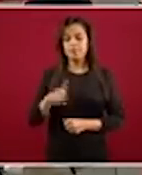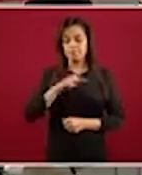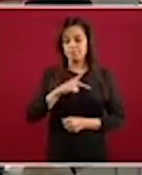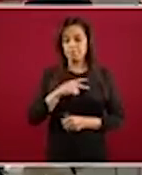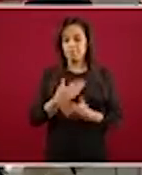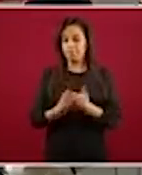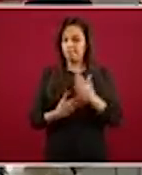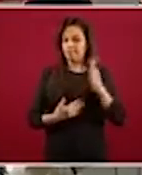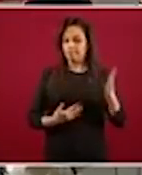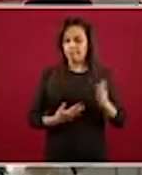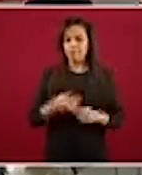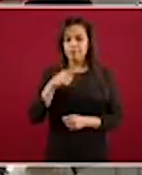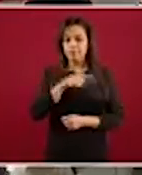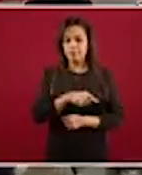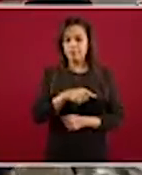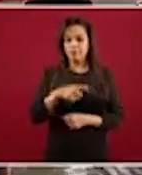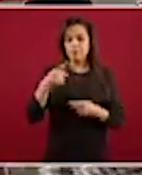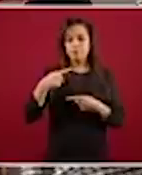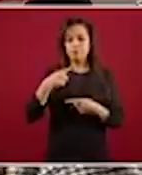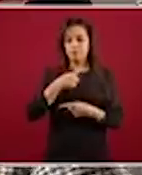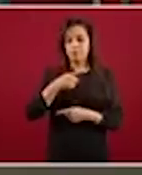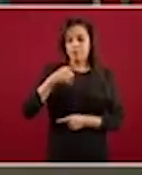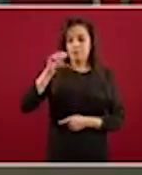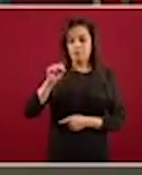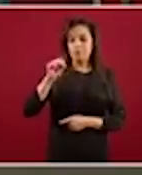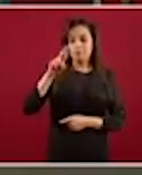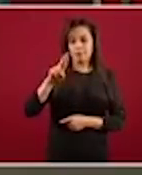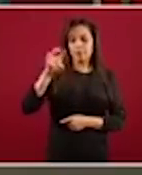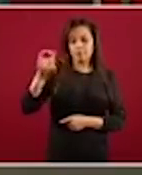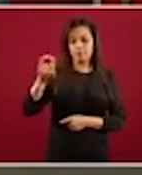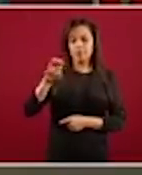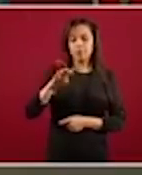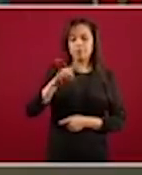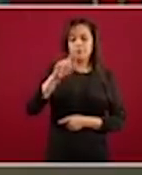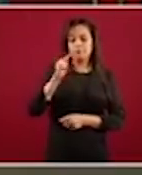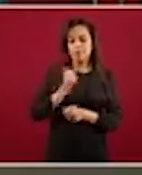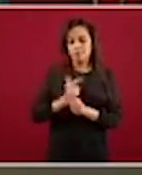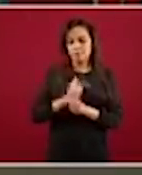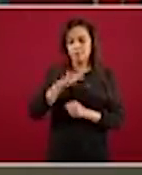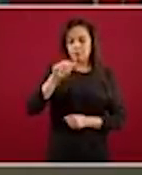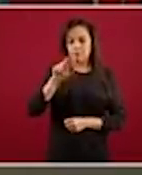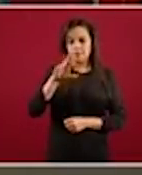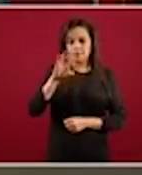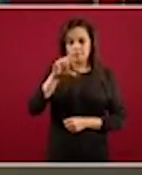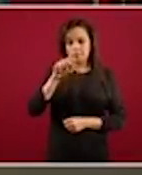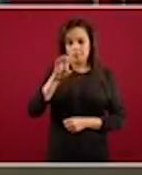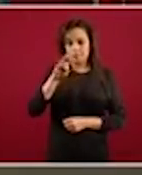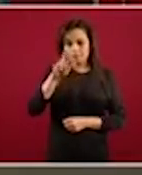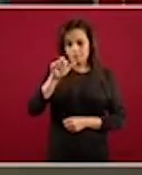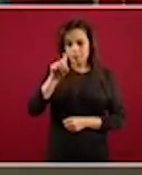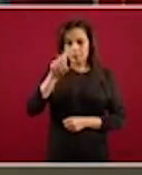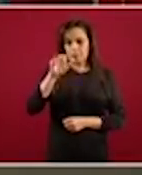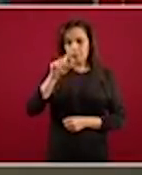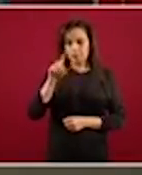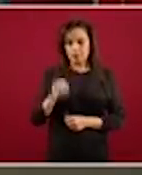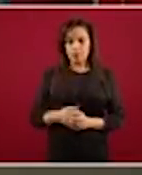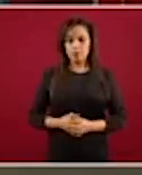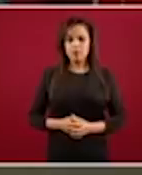el canciller, el secretario de Relaciones Exteriores, licenciado Marcelo Ebrard Casaubón.